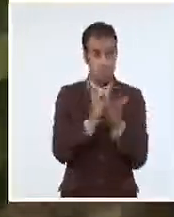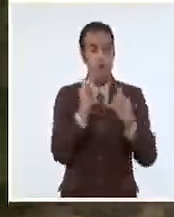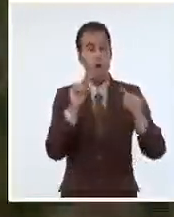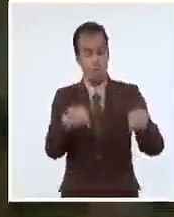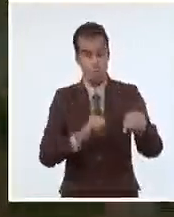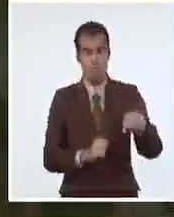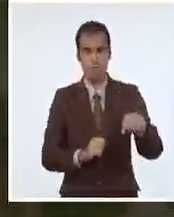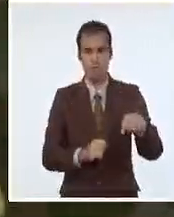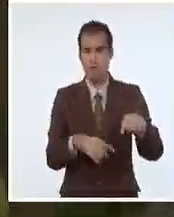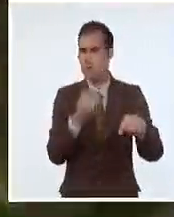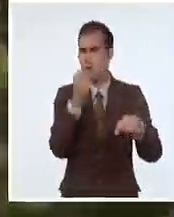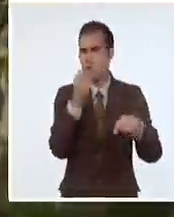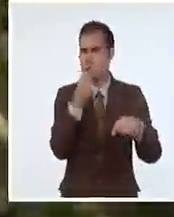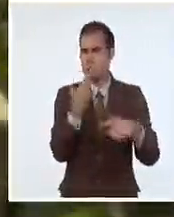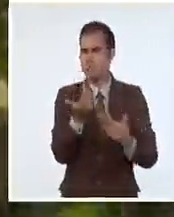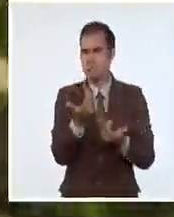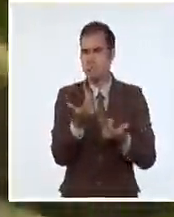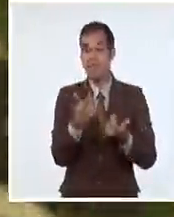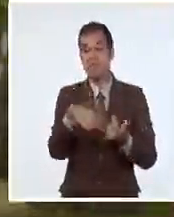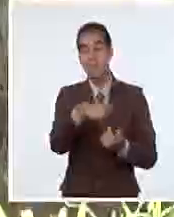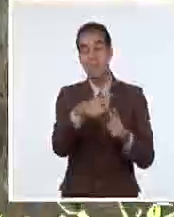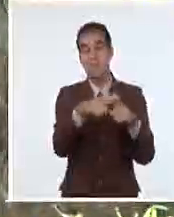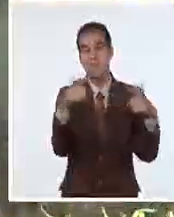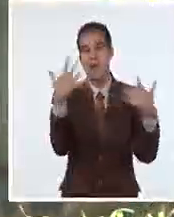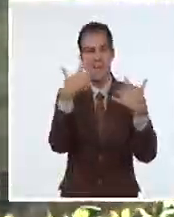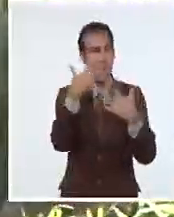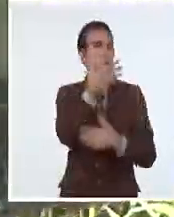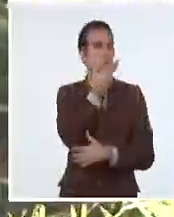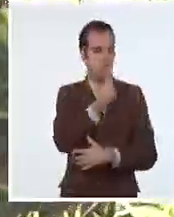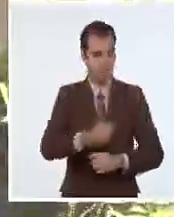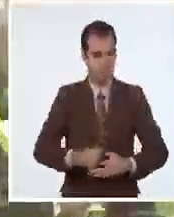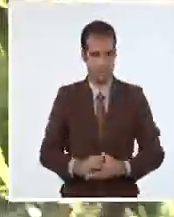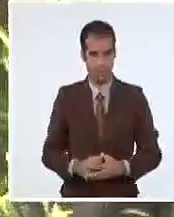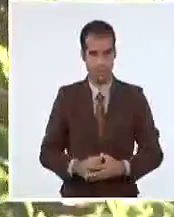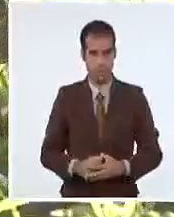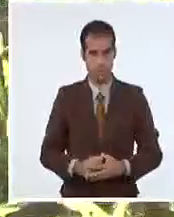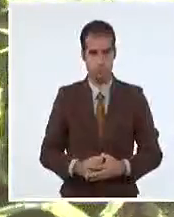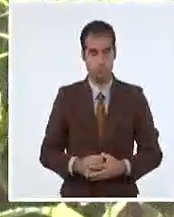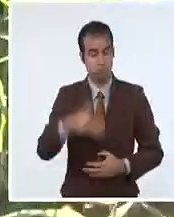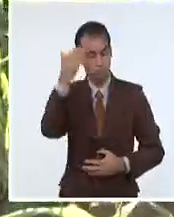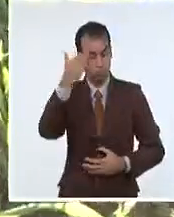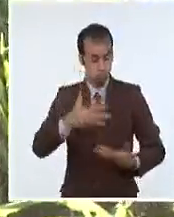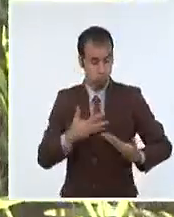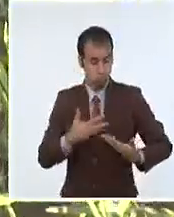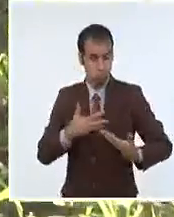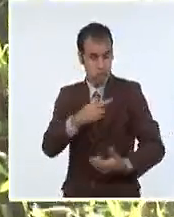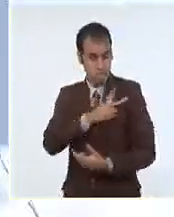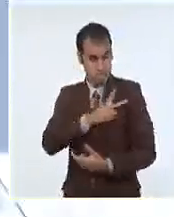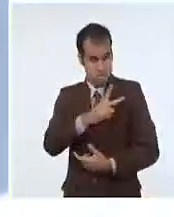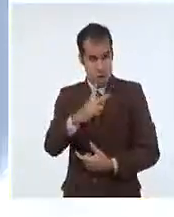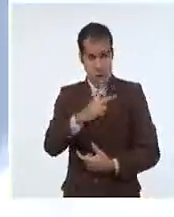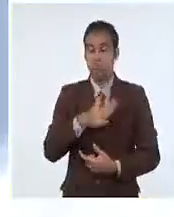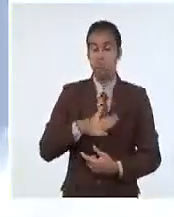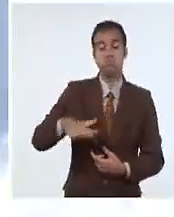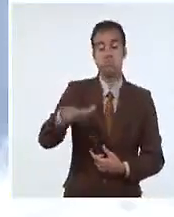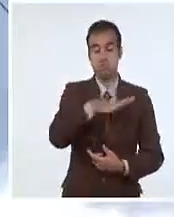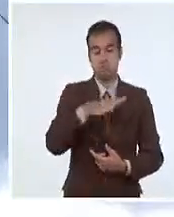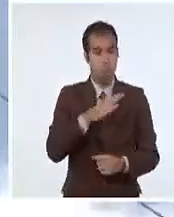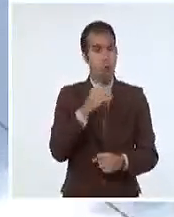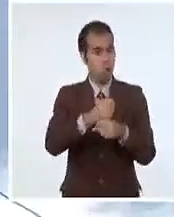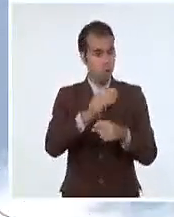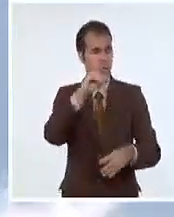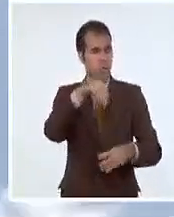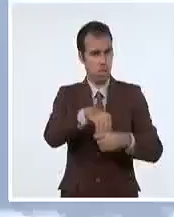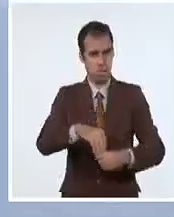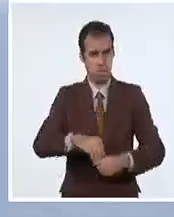constituida fundamentalmente por jóvenes. Consagración y valentía distinguen a los combatientes de esta fuerza